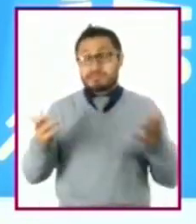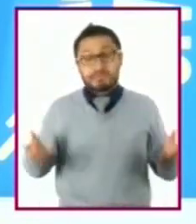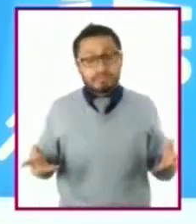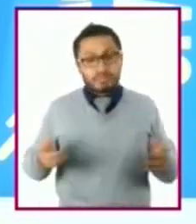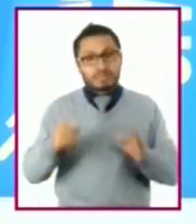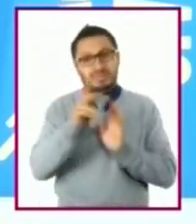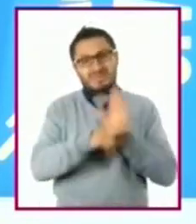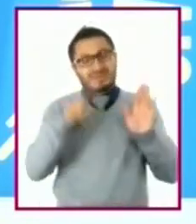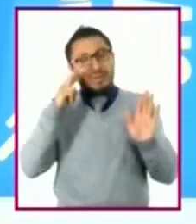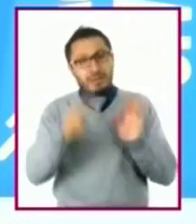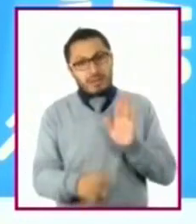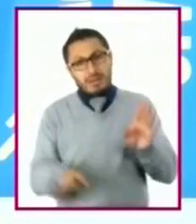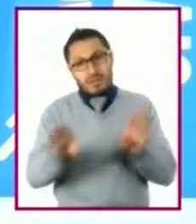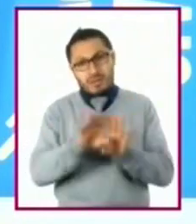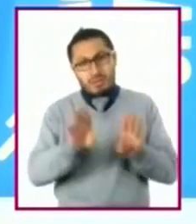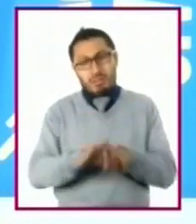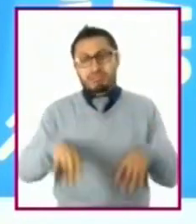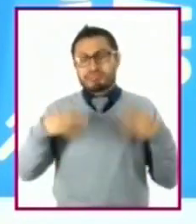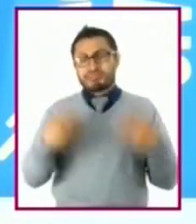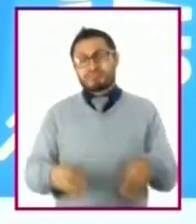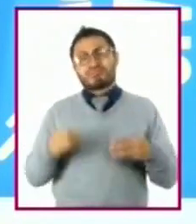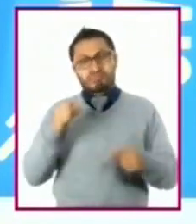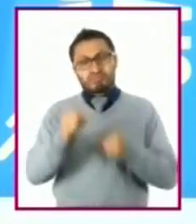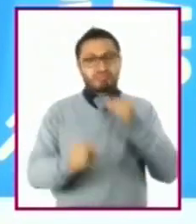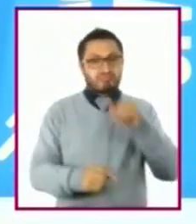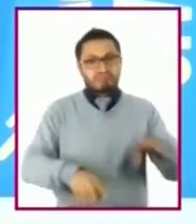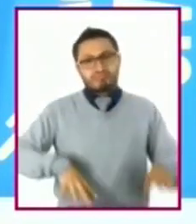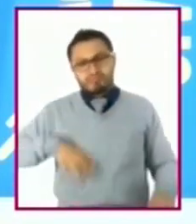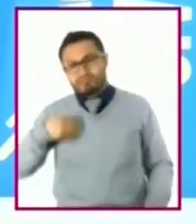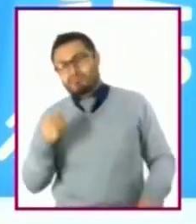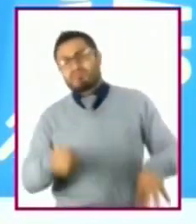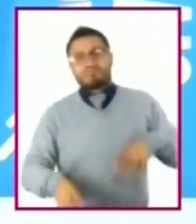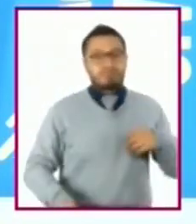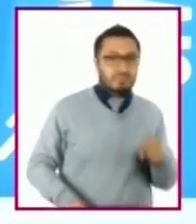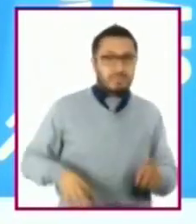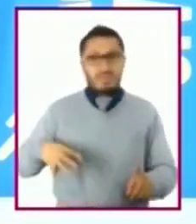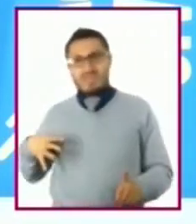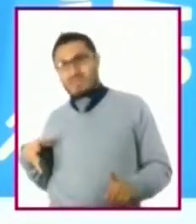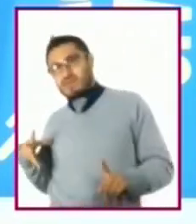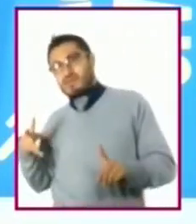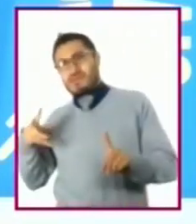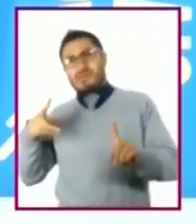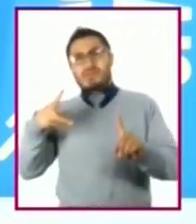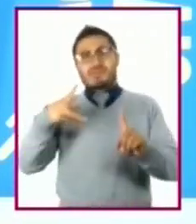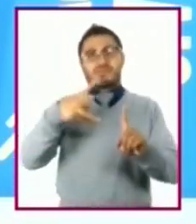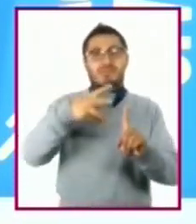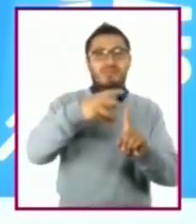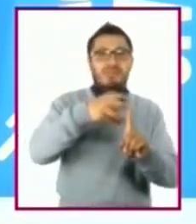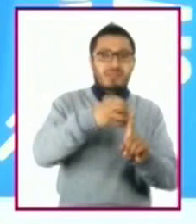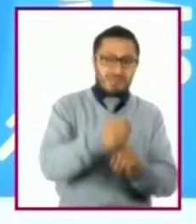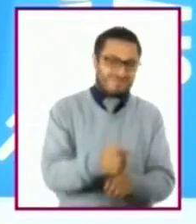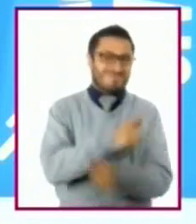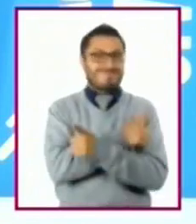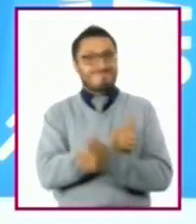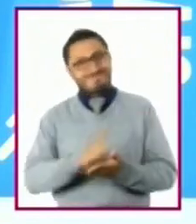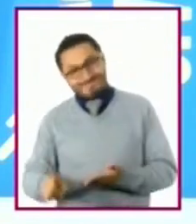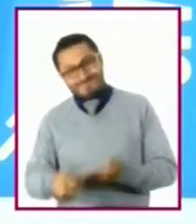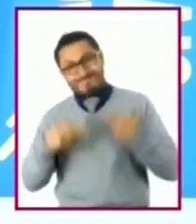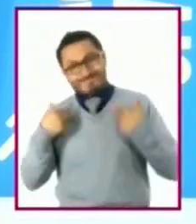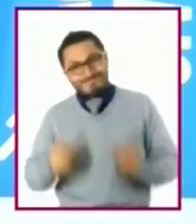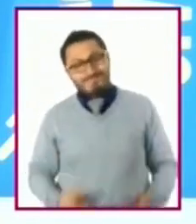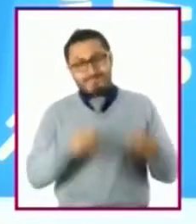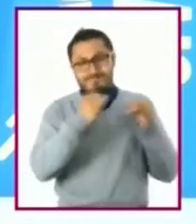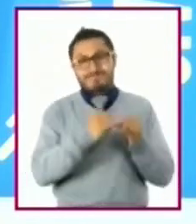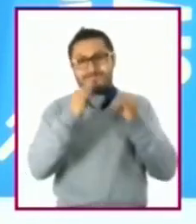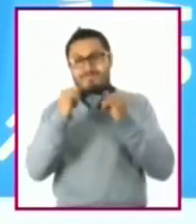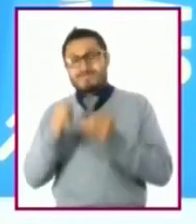video hemos visto cómo se han ido ganando y garantizando los derechos individuales y colectivos. Desde la abolición de la